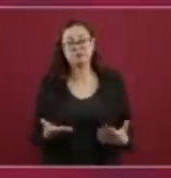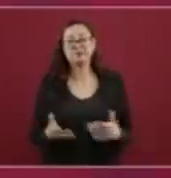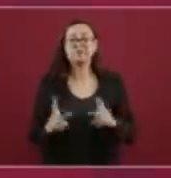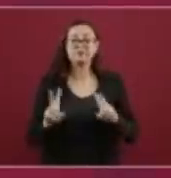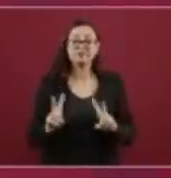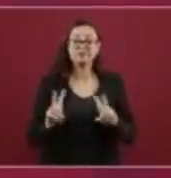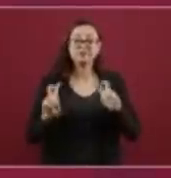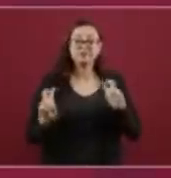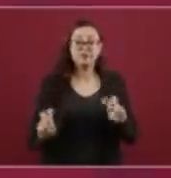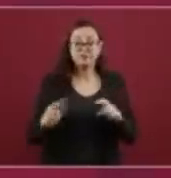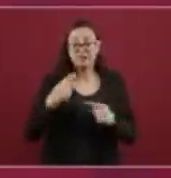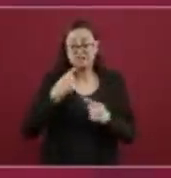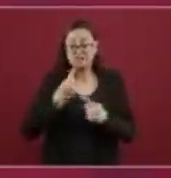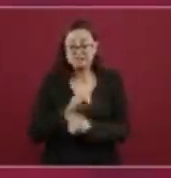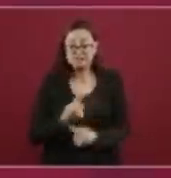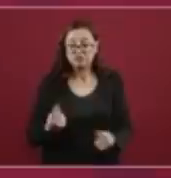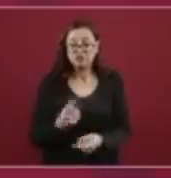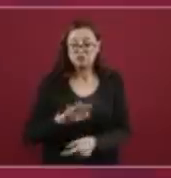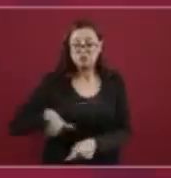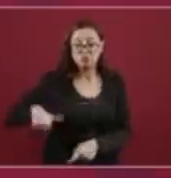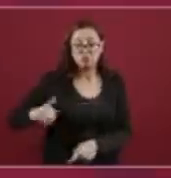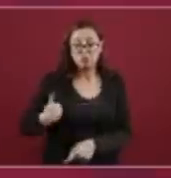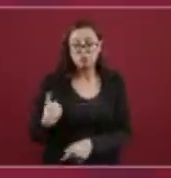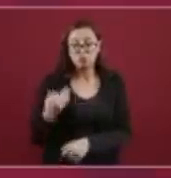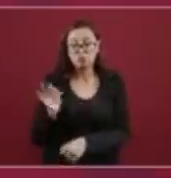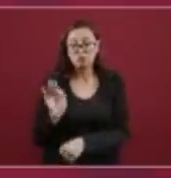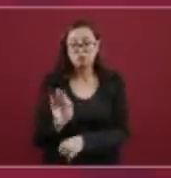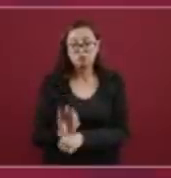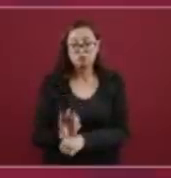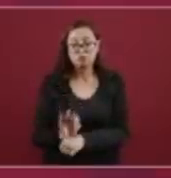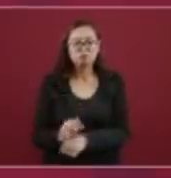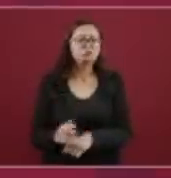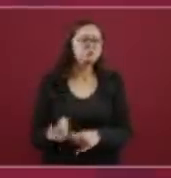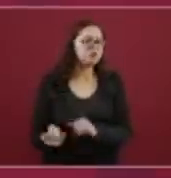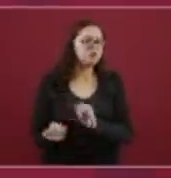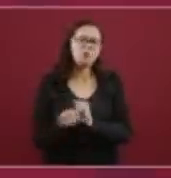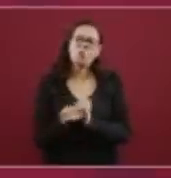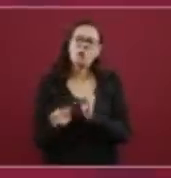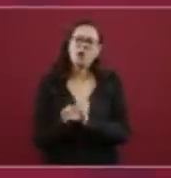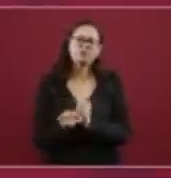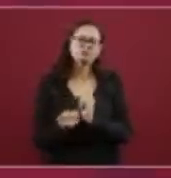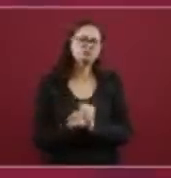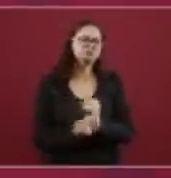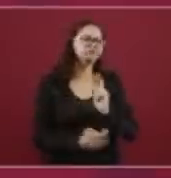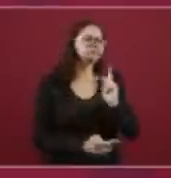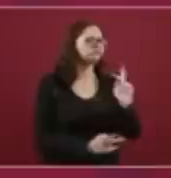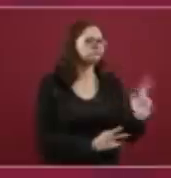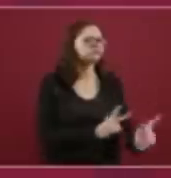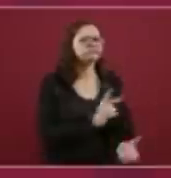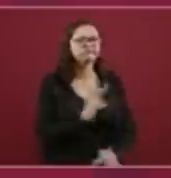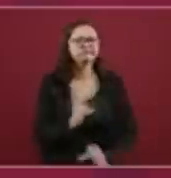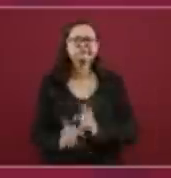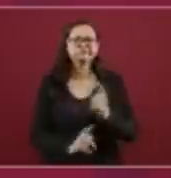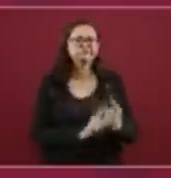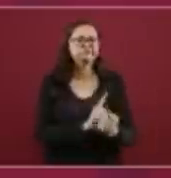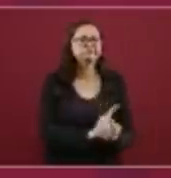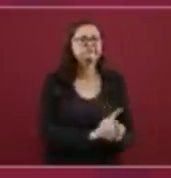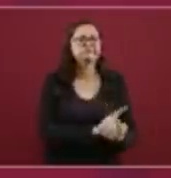se hizo un censo, porque hubo